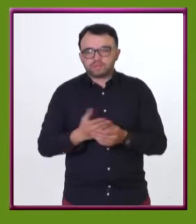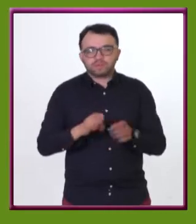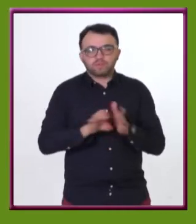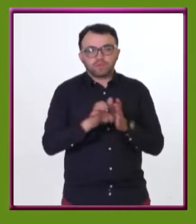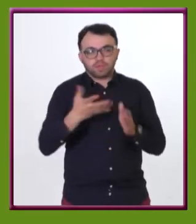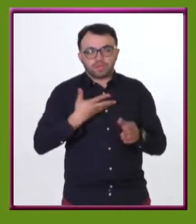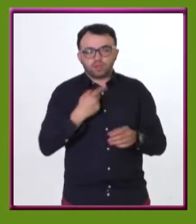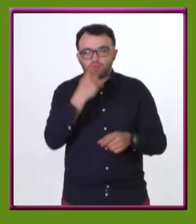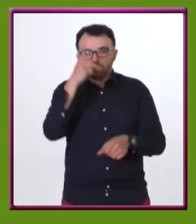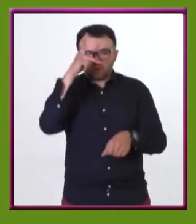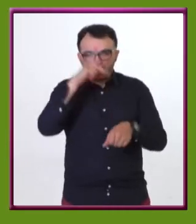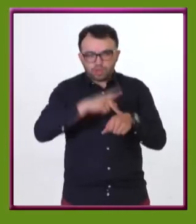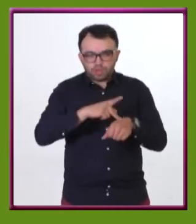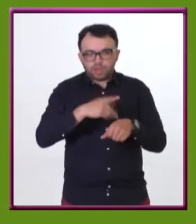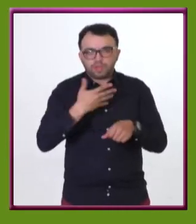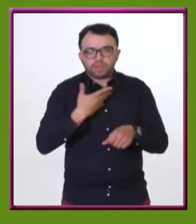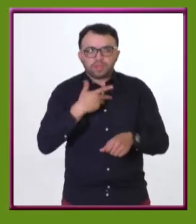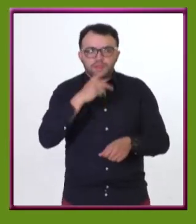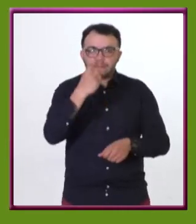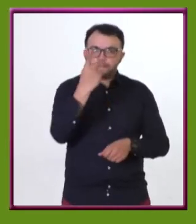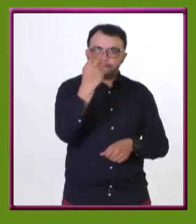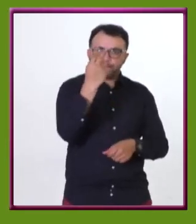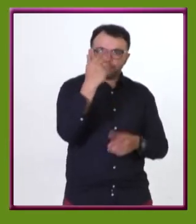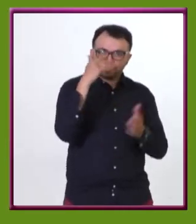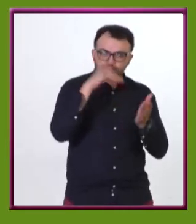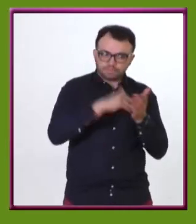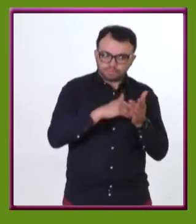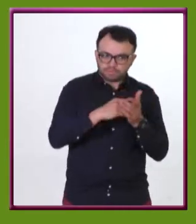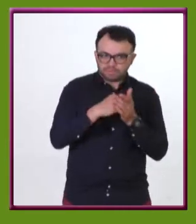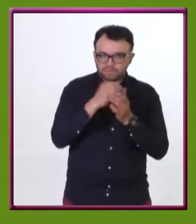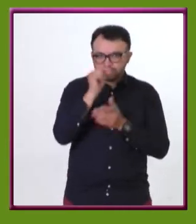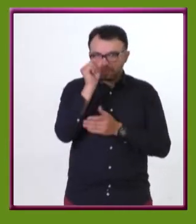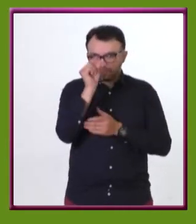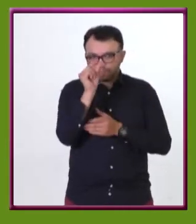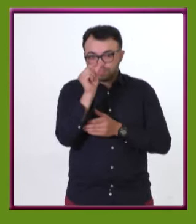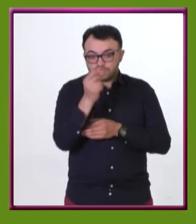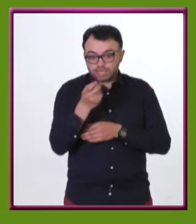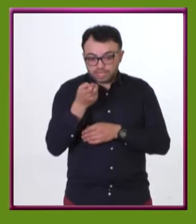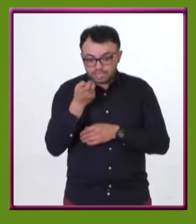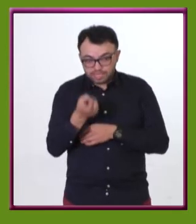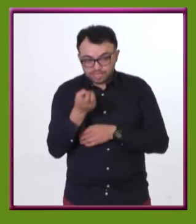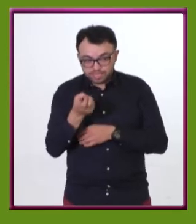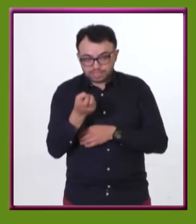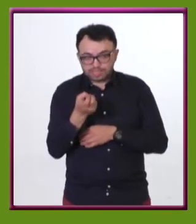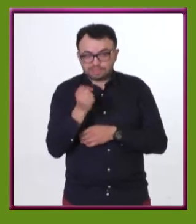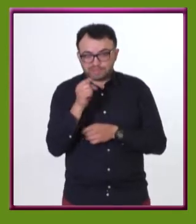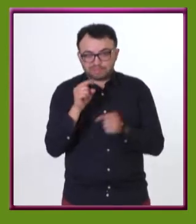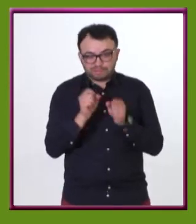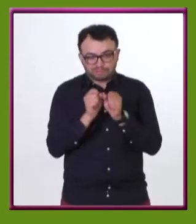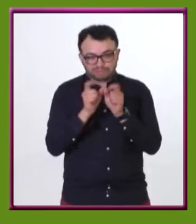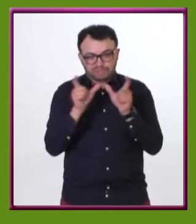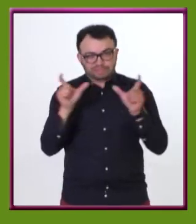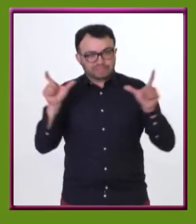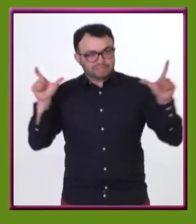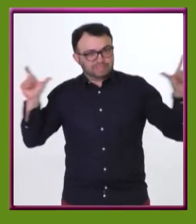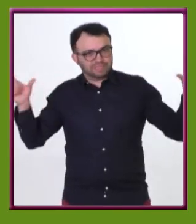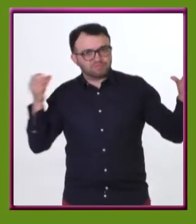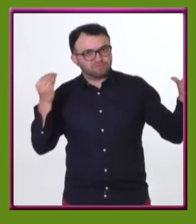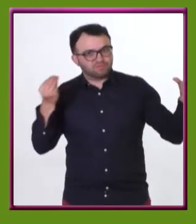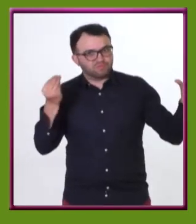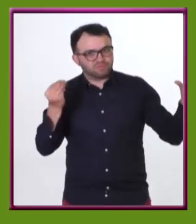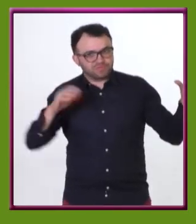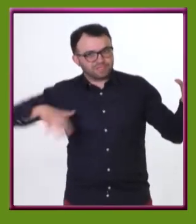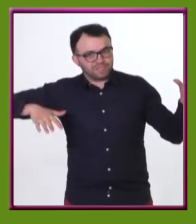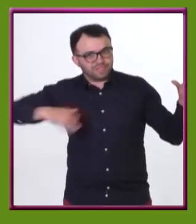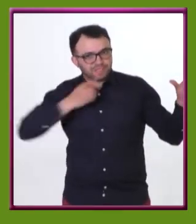hay aproximadamente 25,000 granos, entonces ese numerote que sale de la suma que dije hace rato y